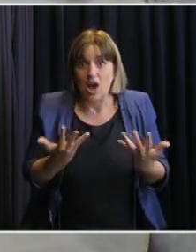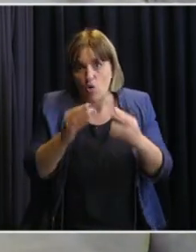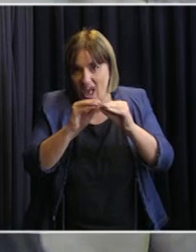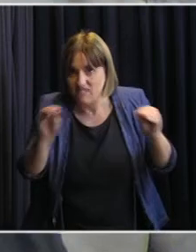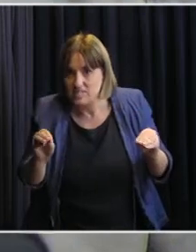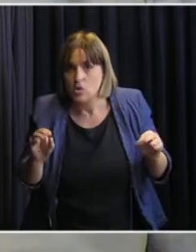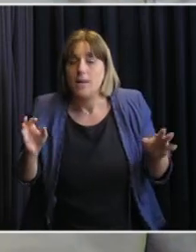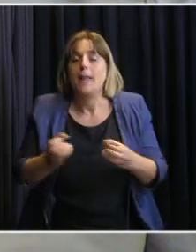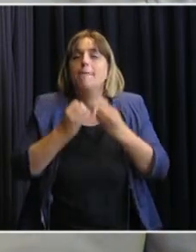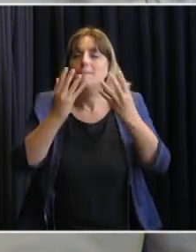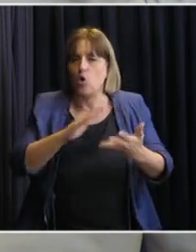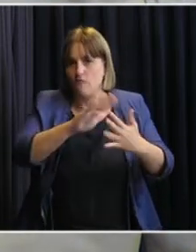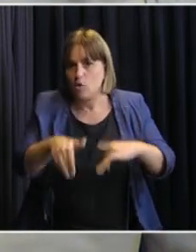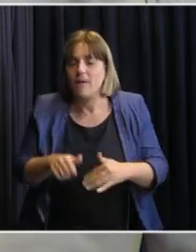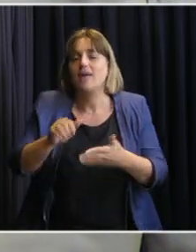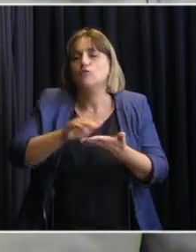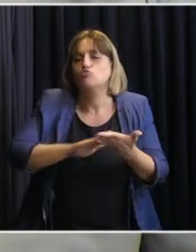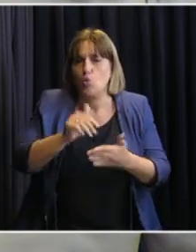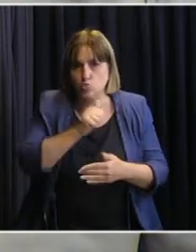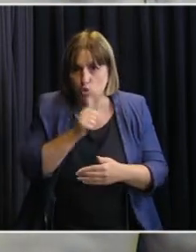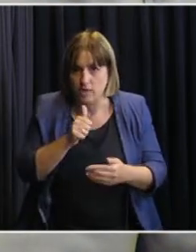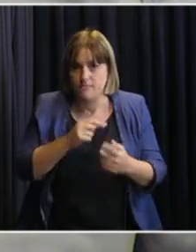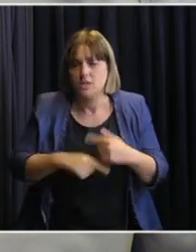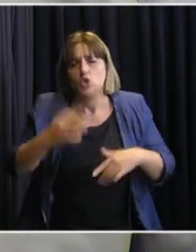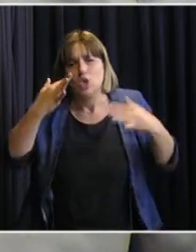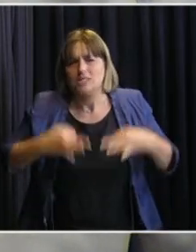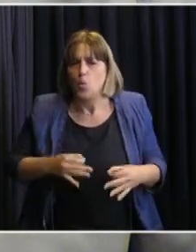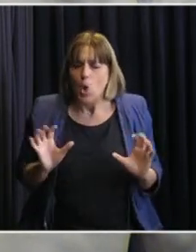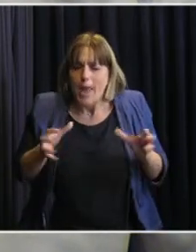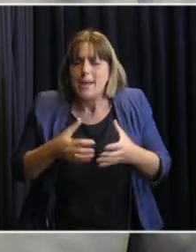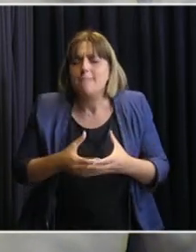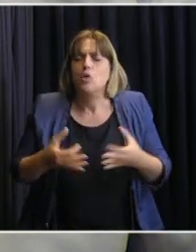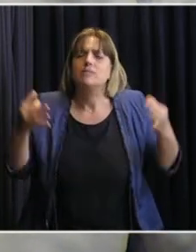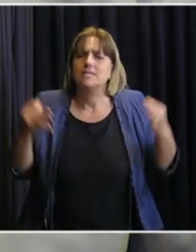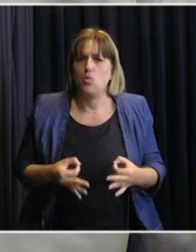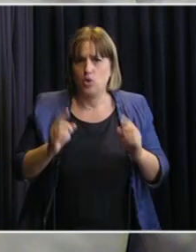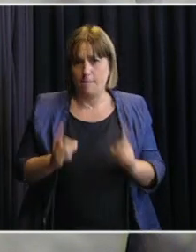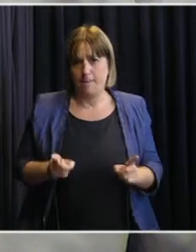y estamos convencidos. Yo estoy convencido. Y